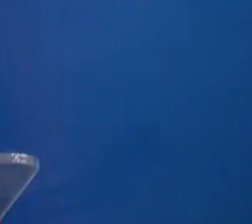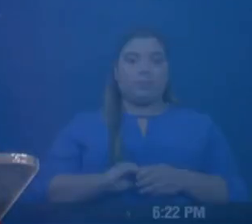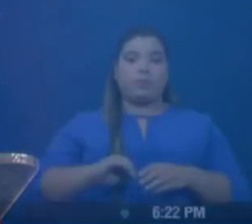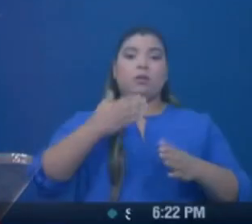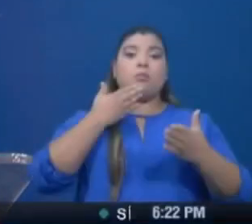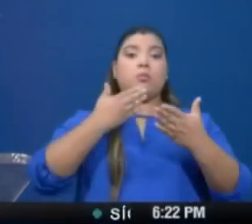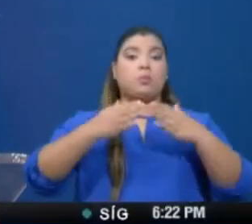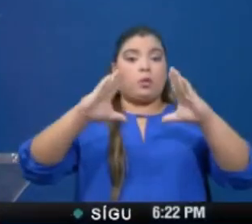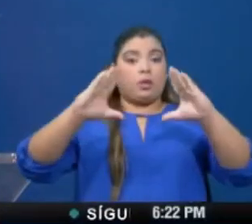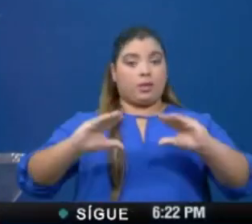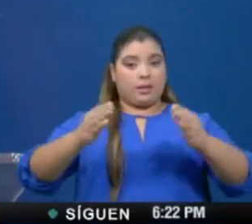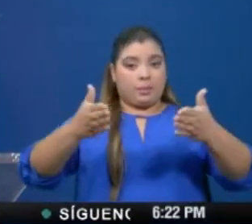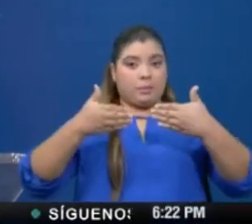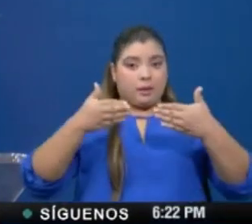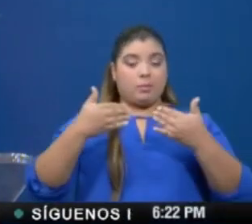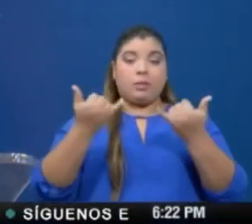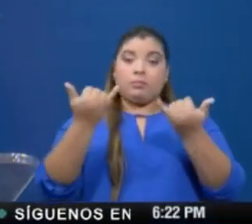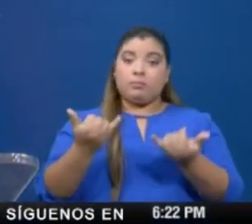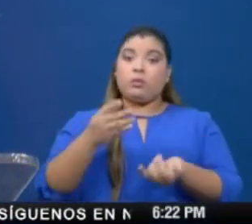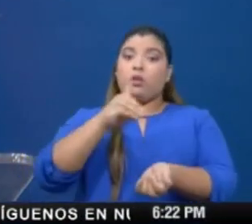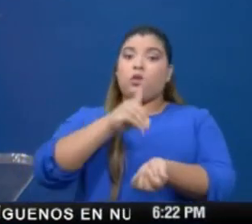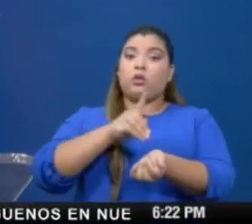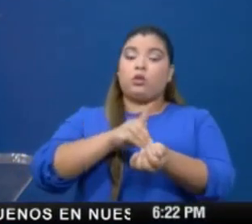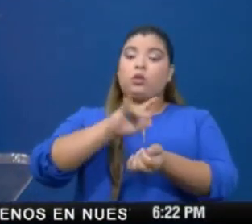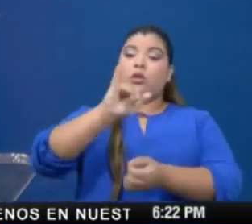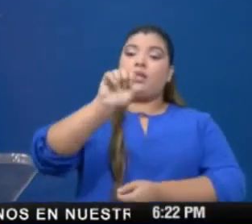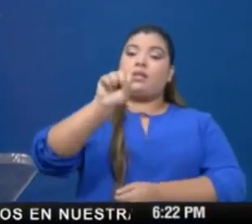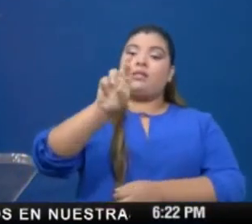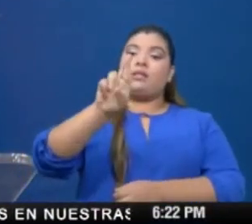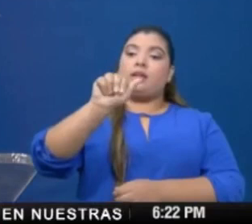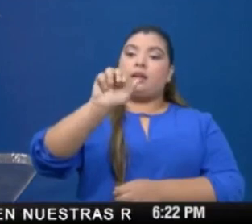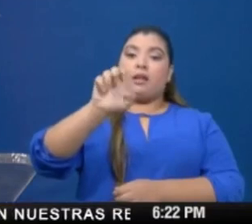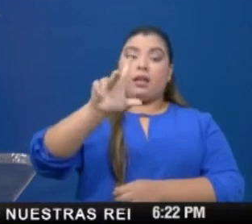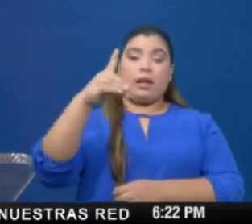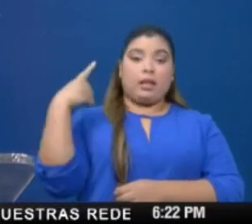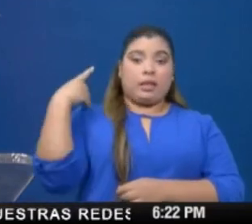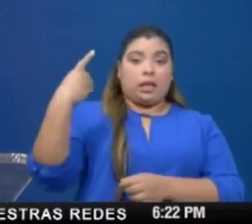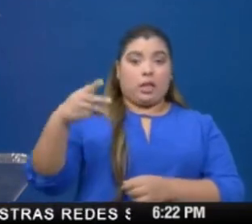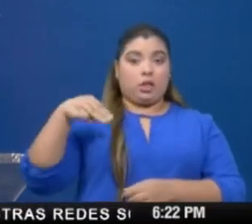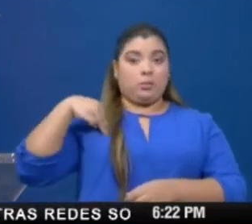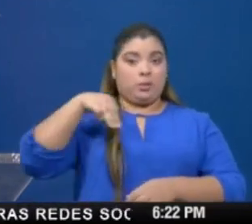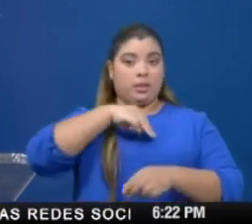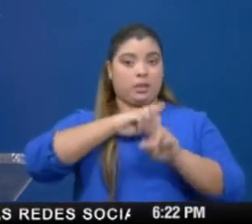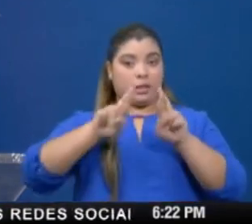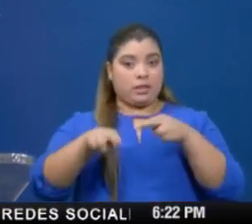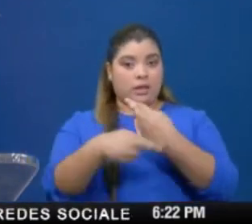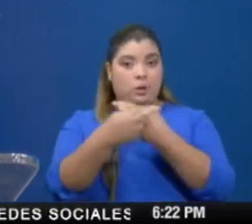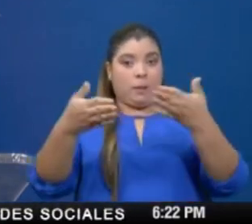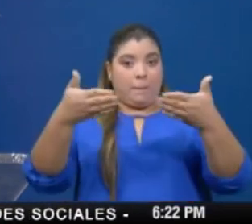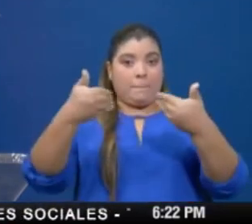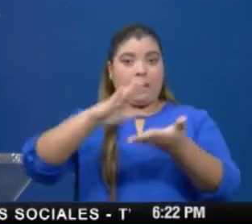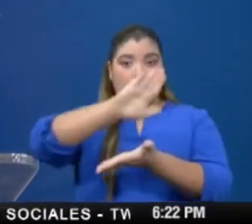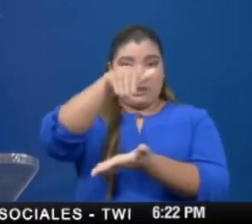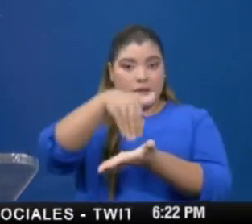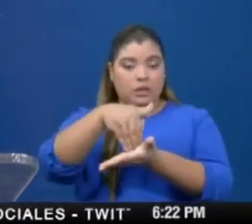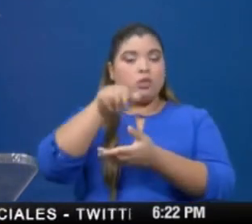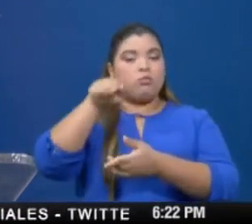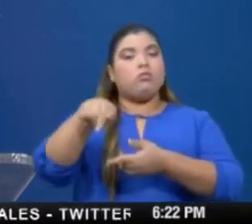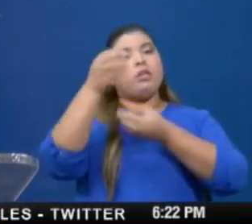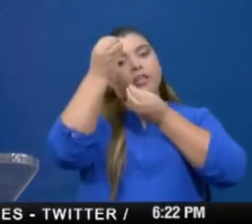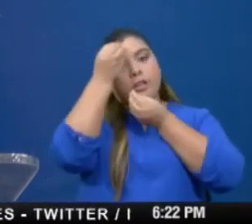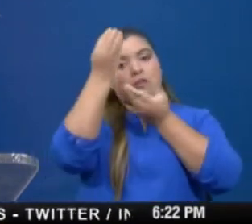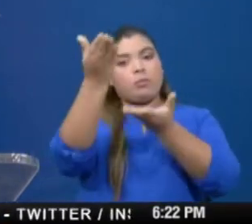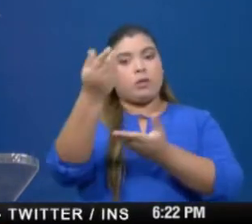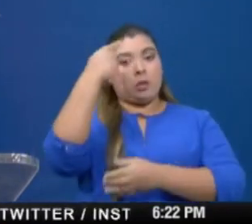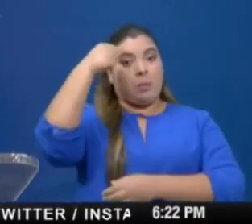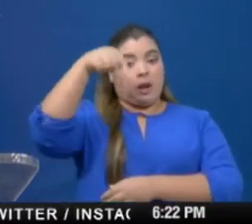Muy buenas tardes, Panamá. A continuación, el doctor Israel Cedeño, director regional metropolitano de salud, nos detalla el informe epidemiológico